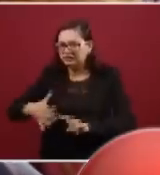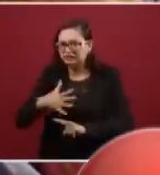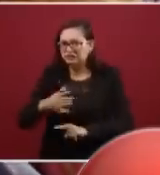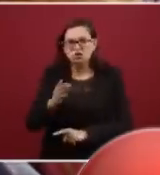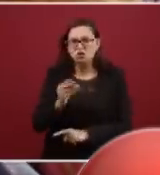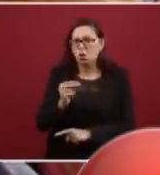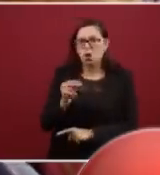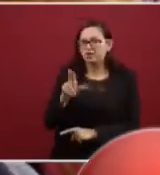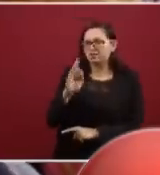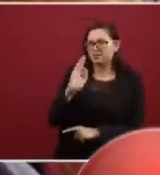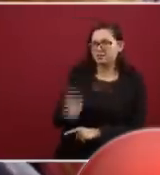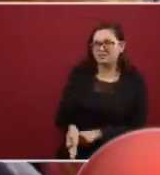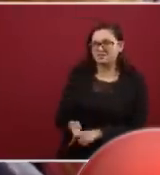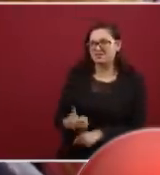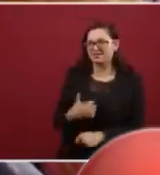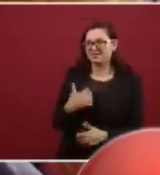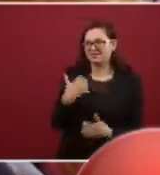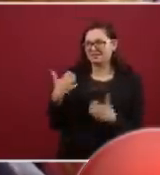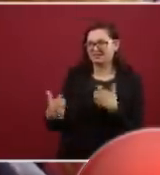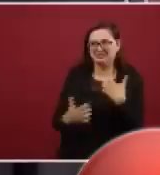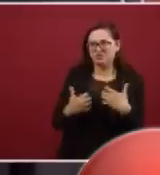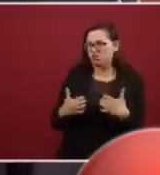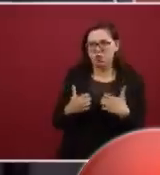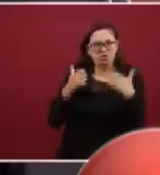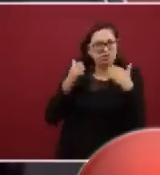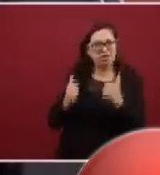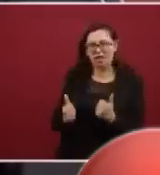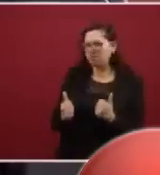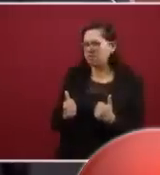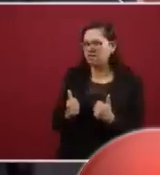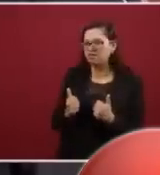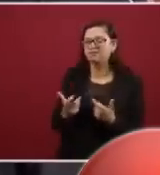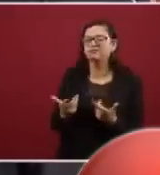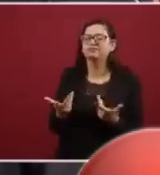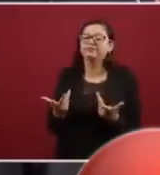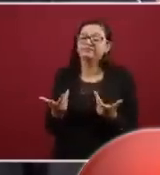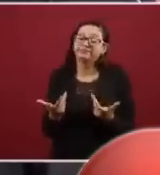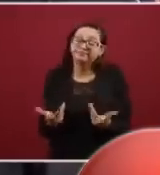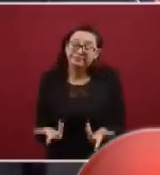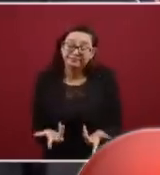Sin embargo, con eso termino, veo bien.